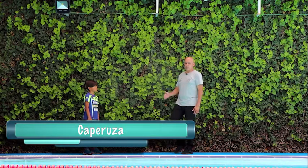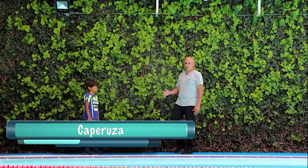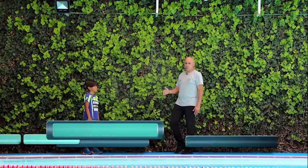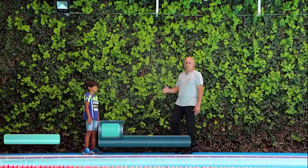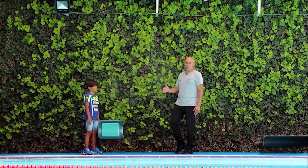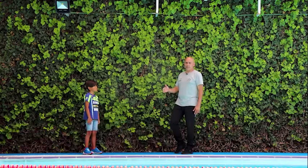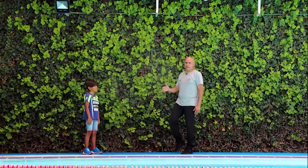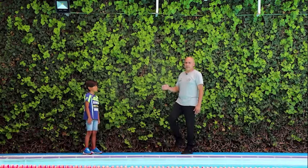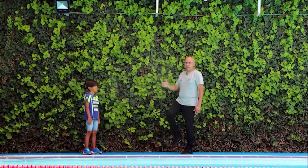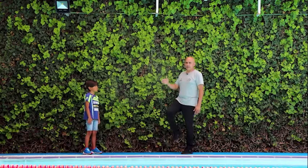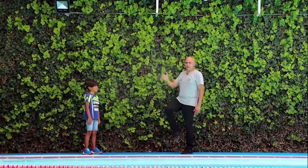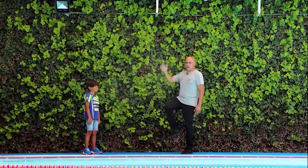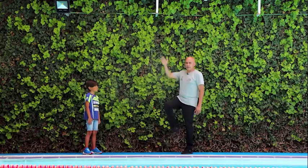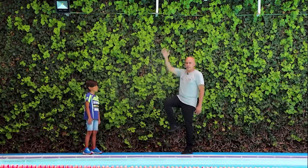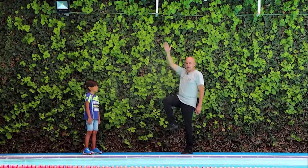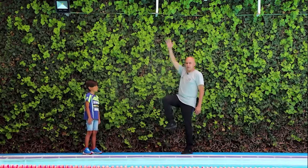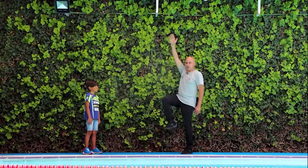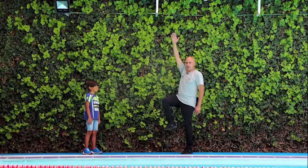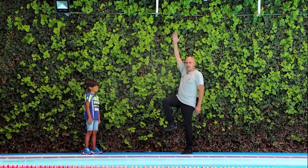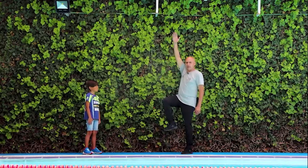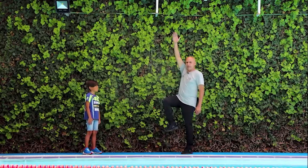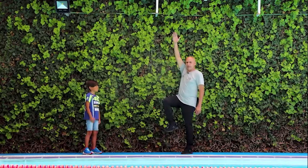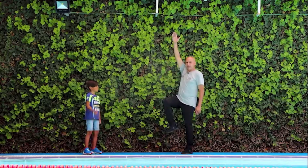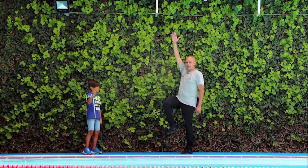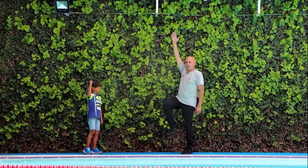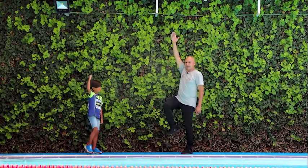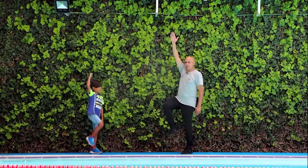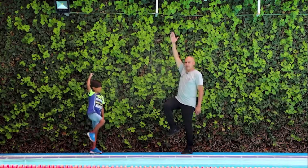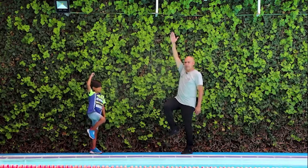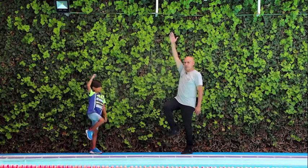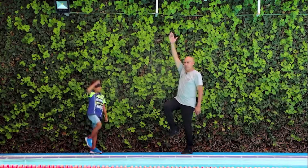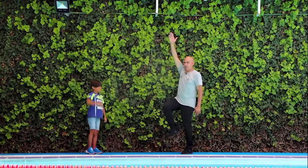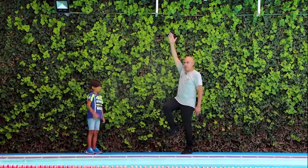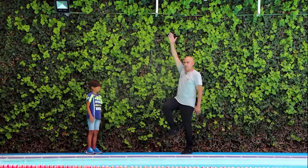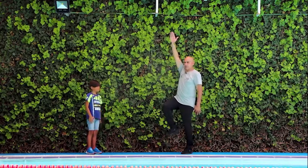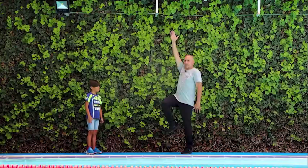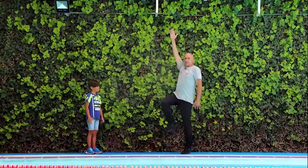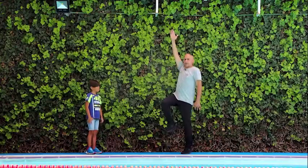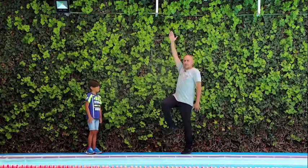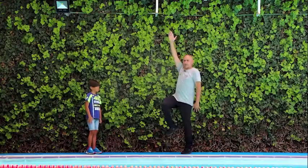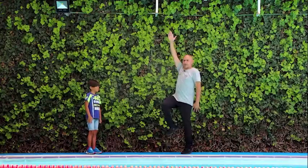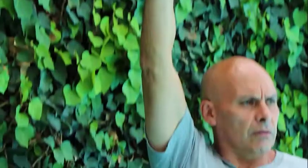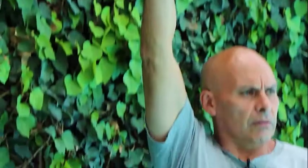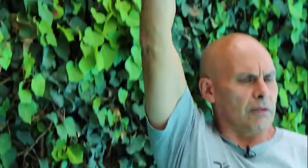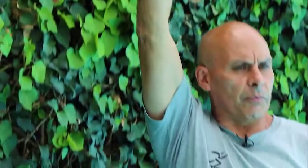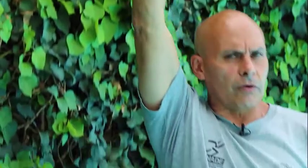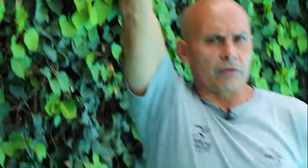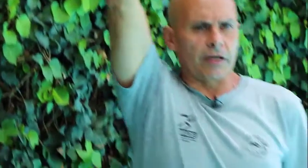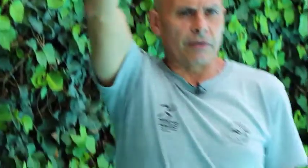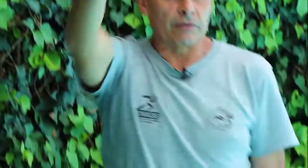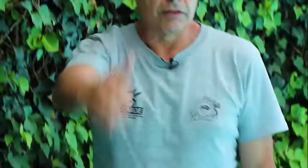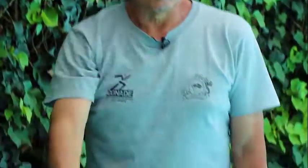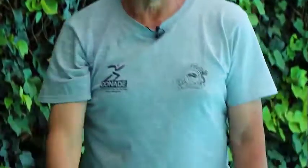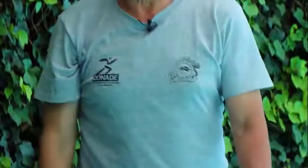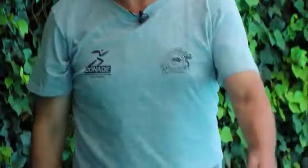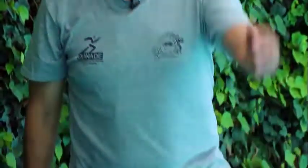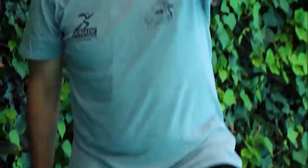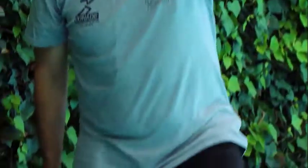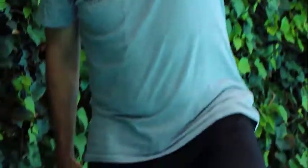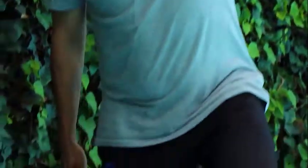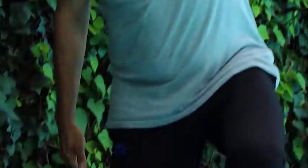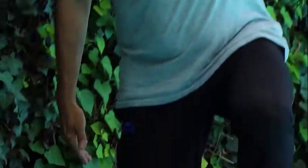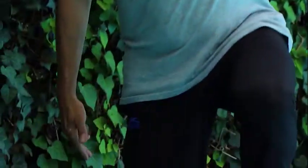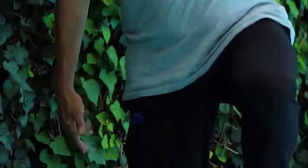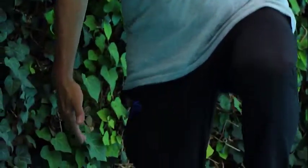nuestra pierna derecha y la mano derecha igual. Y al mismo tiempo vamos a elevar talón del pie contrario.